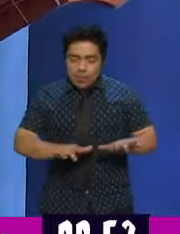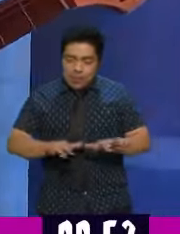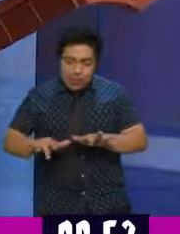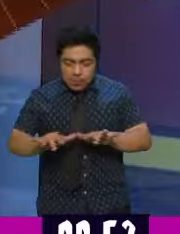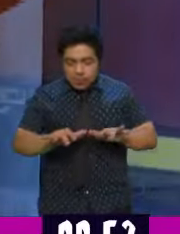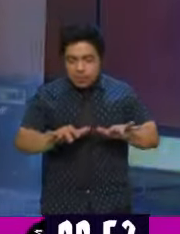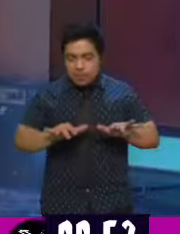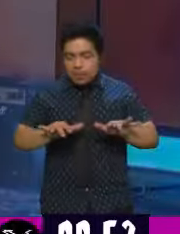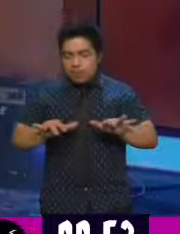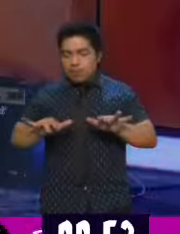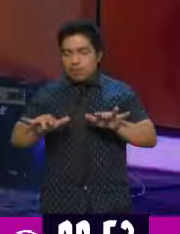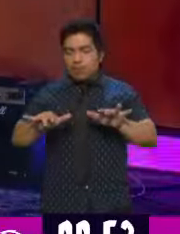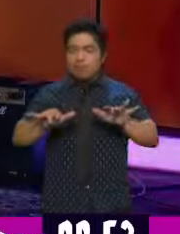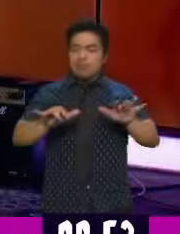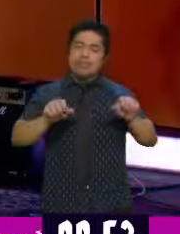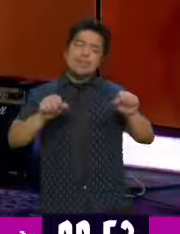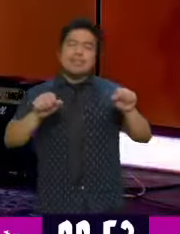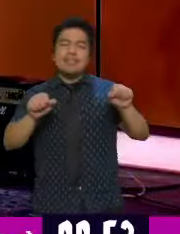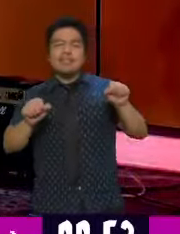Da-di-da-da,